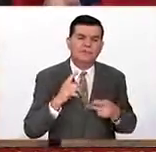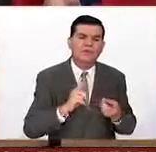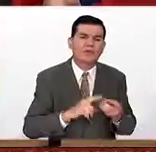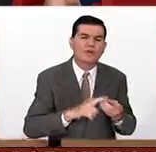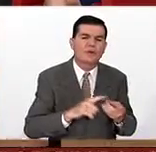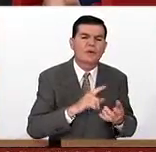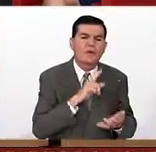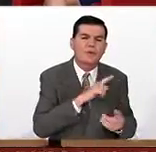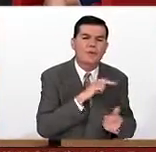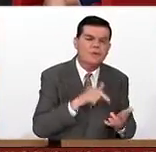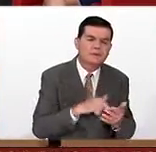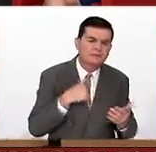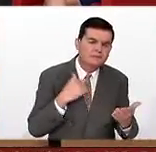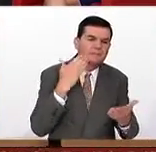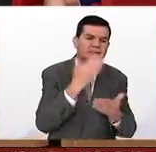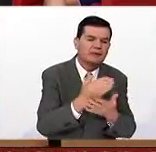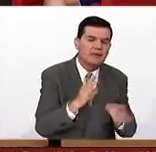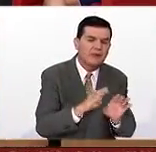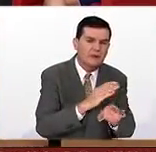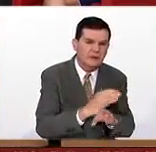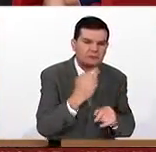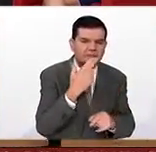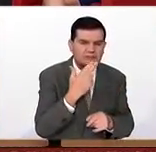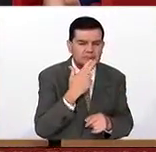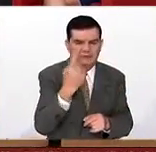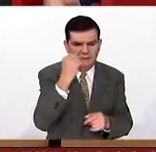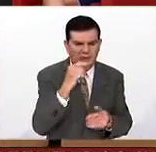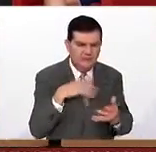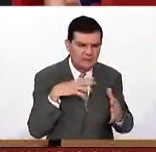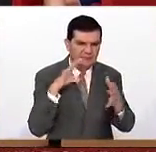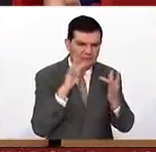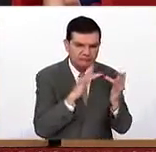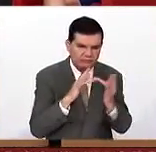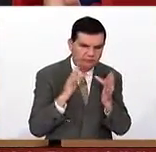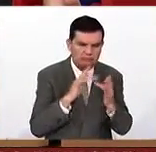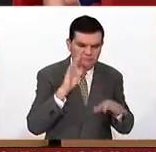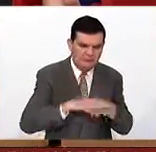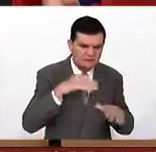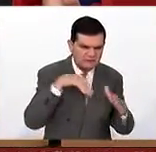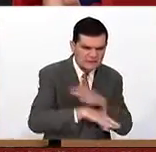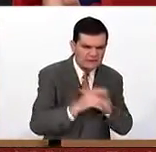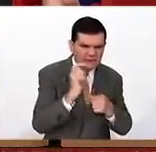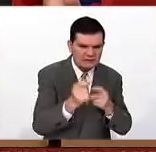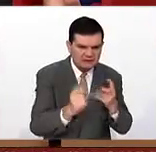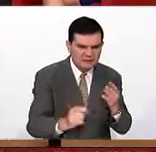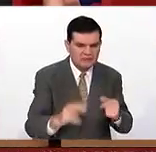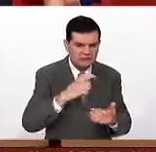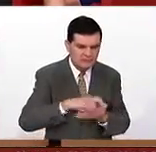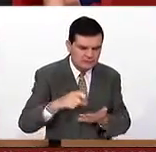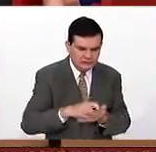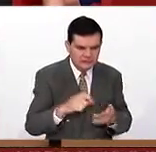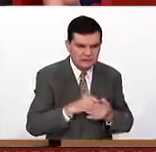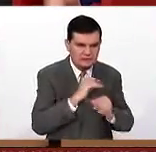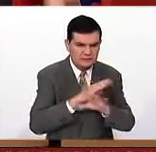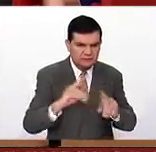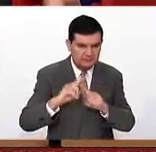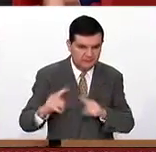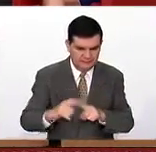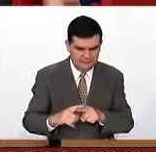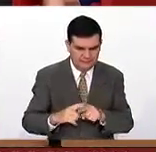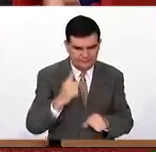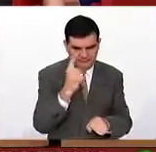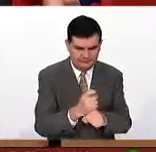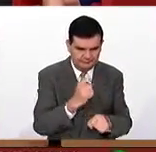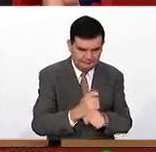oa qué herramientas pueden acudir para pues poder educarse un poco más y tener un consumo más responsable e informal de